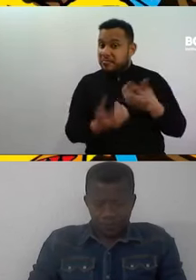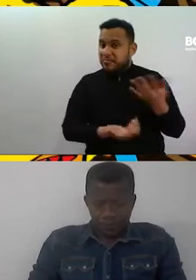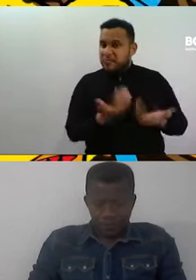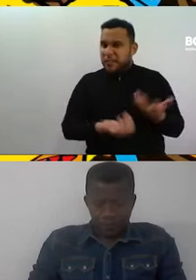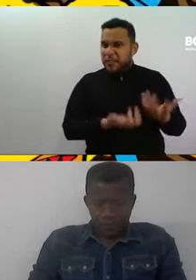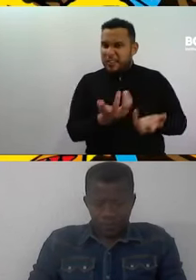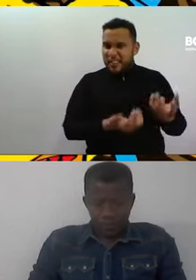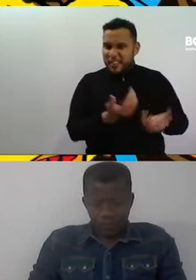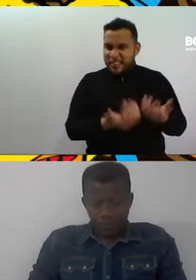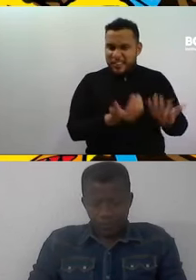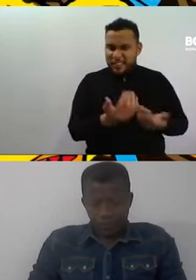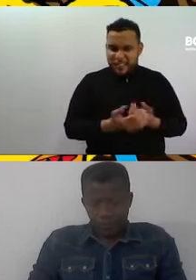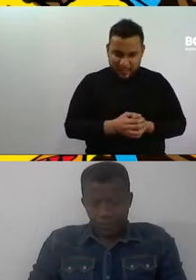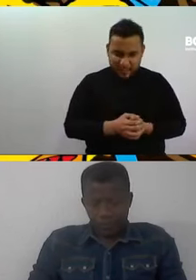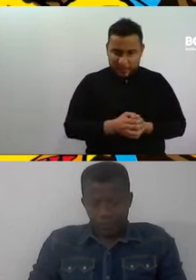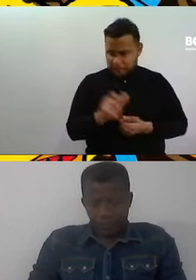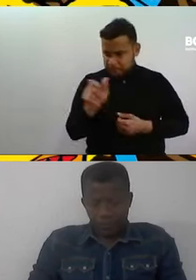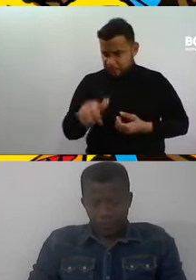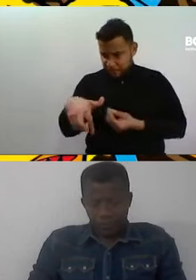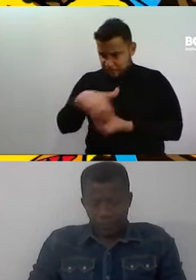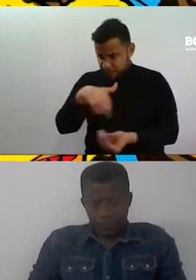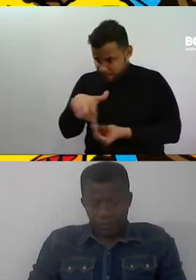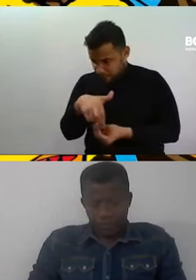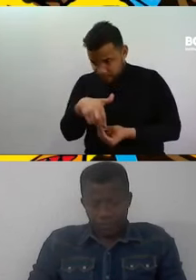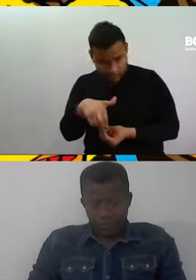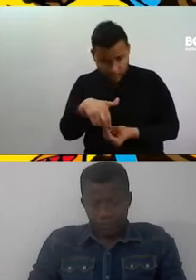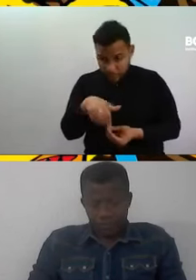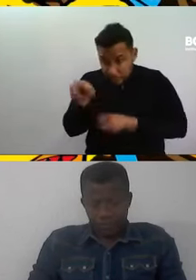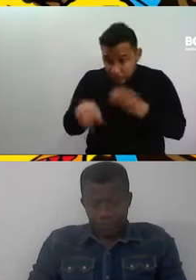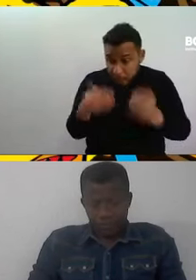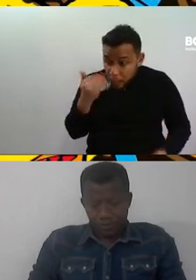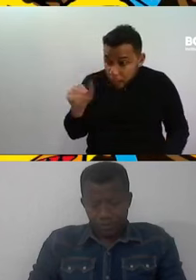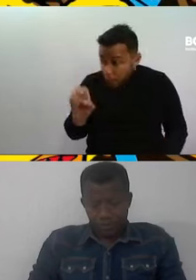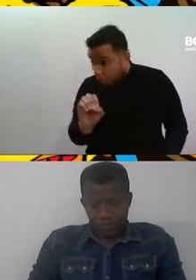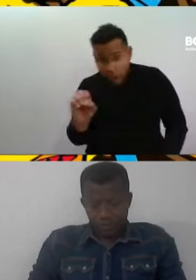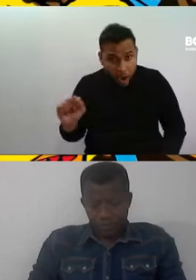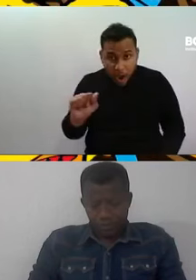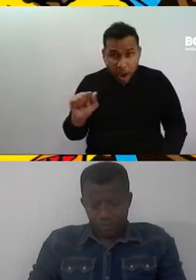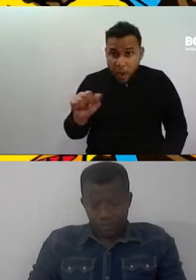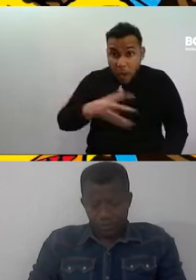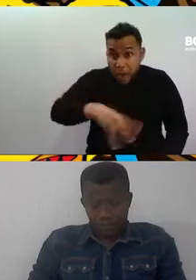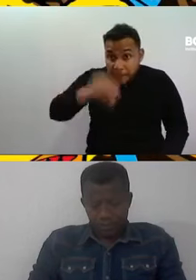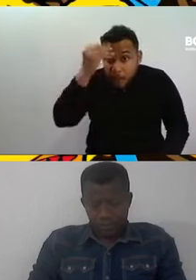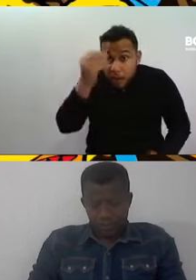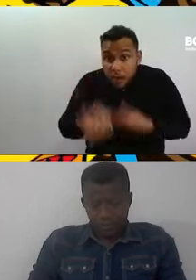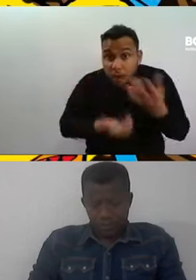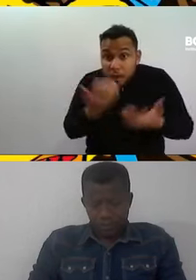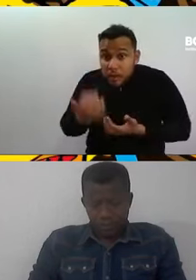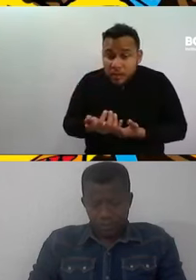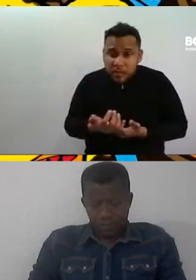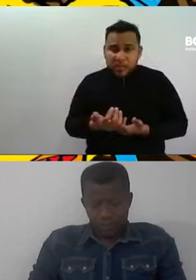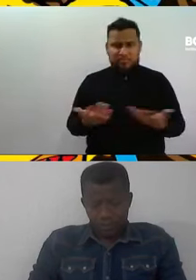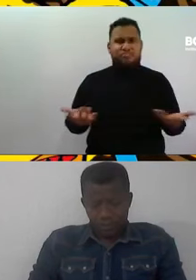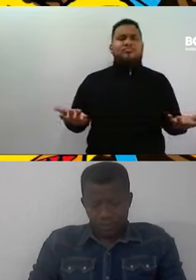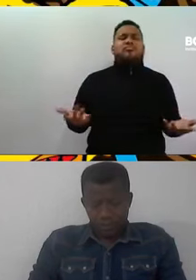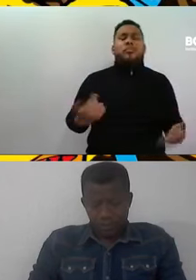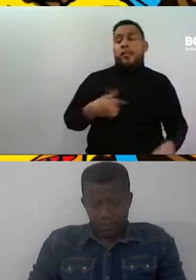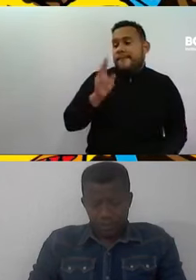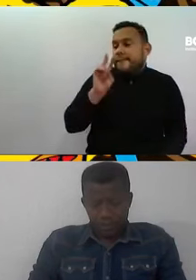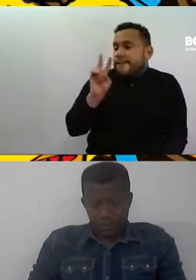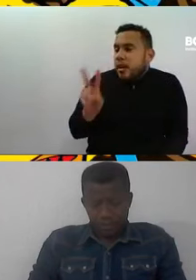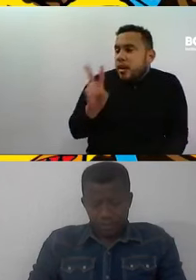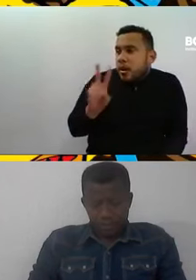el palenquero, la palenquera que la que no aprendió a cocinar ahí, aprendió también de ver a los